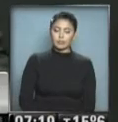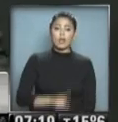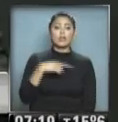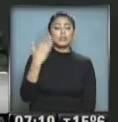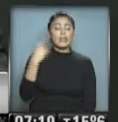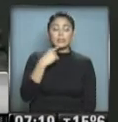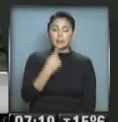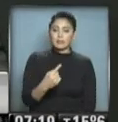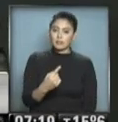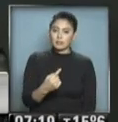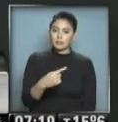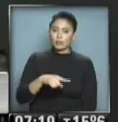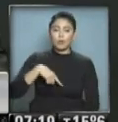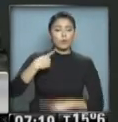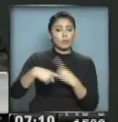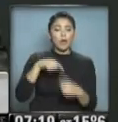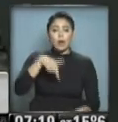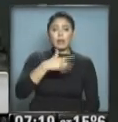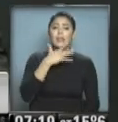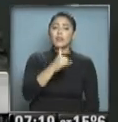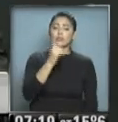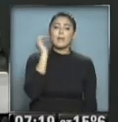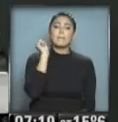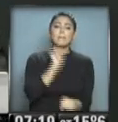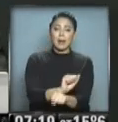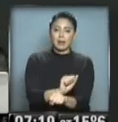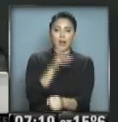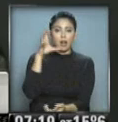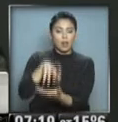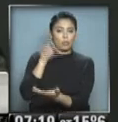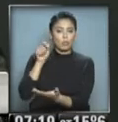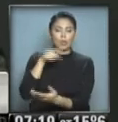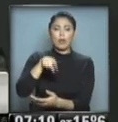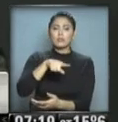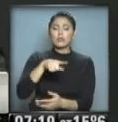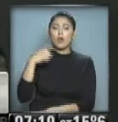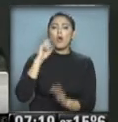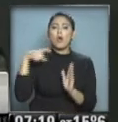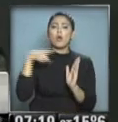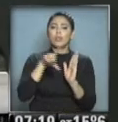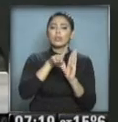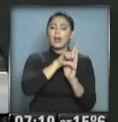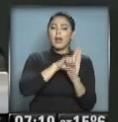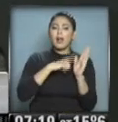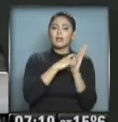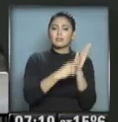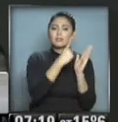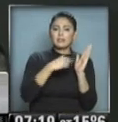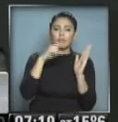recién, vamos a proceder a una denuncia penal en el juzgado de turno por violación del artículo 194 del Código